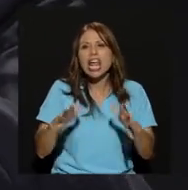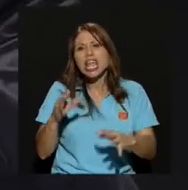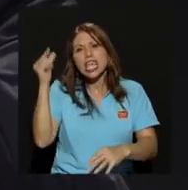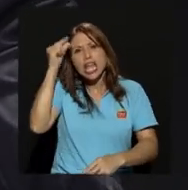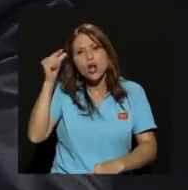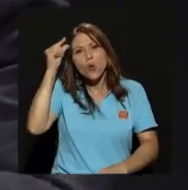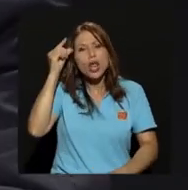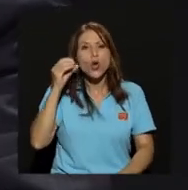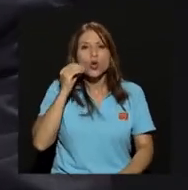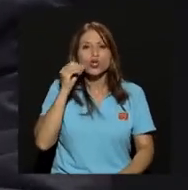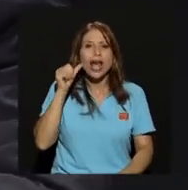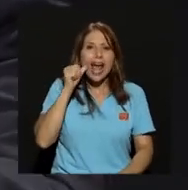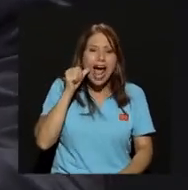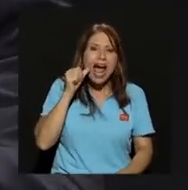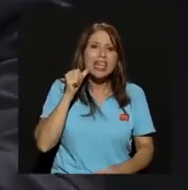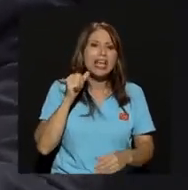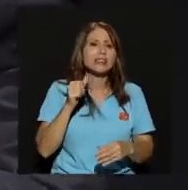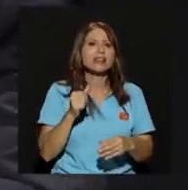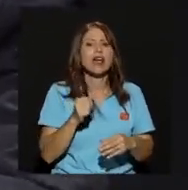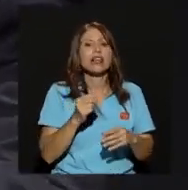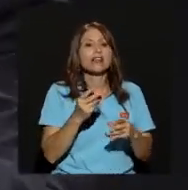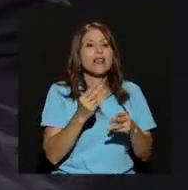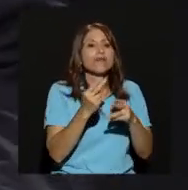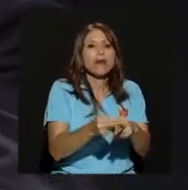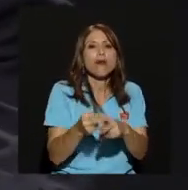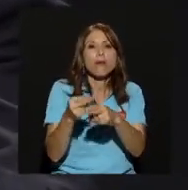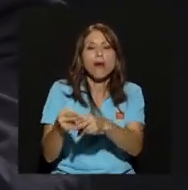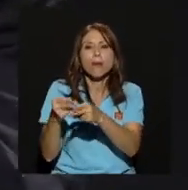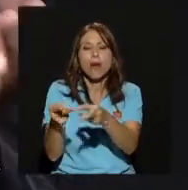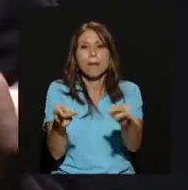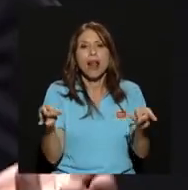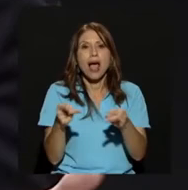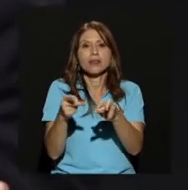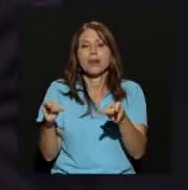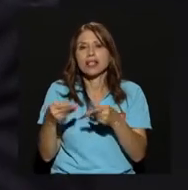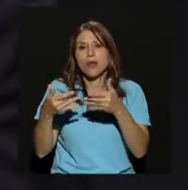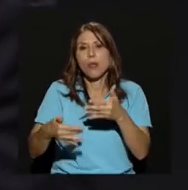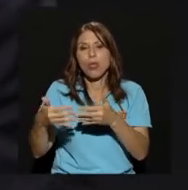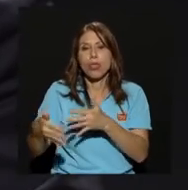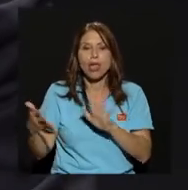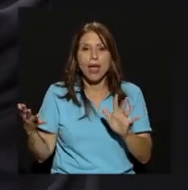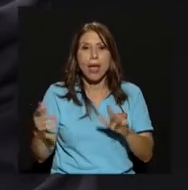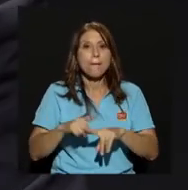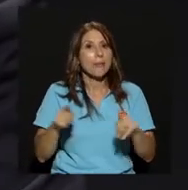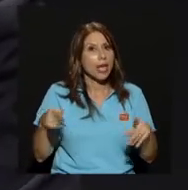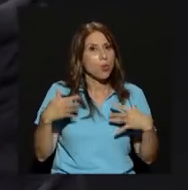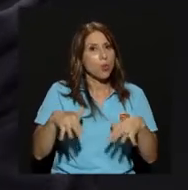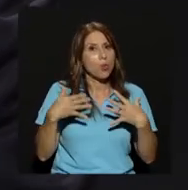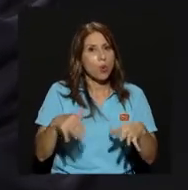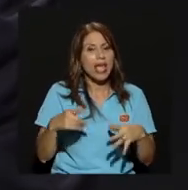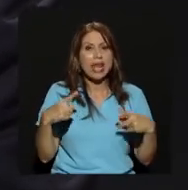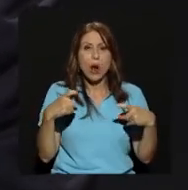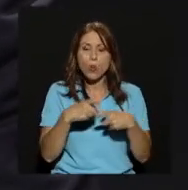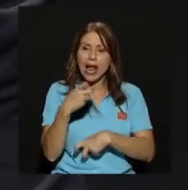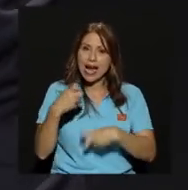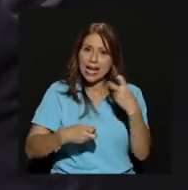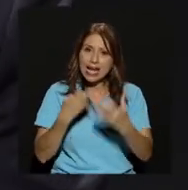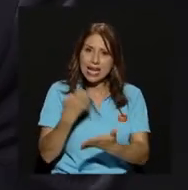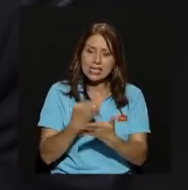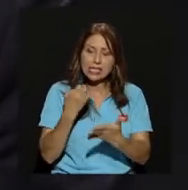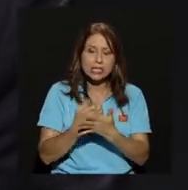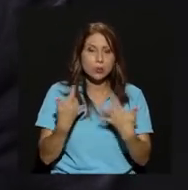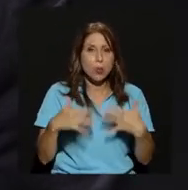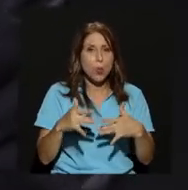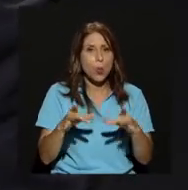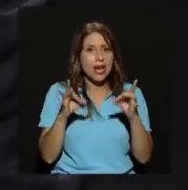arias se crearon más plazas de la cuenta etcétera etcétera pero era una crisis muy grande y una crisis muy grande y el